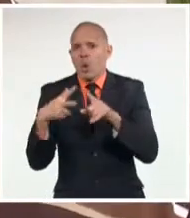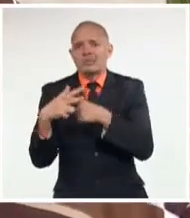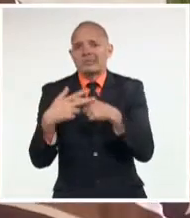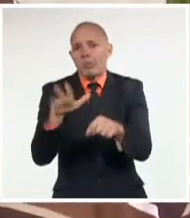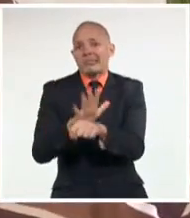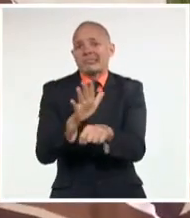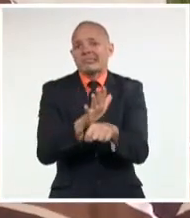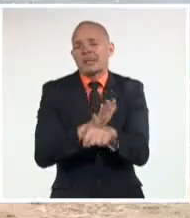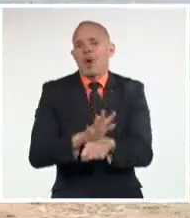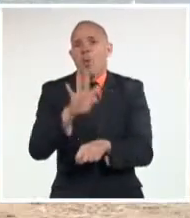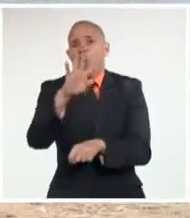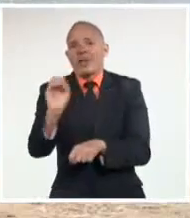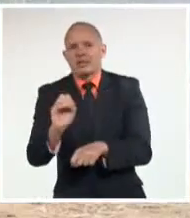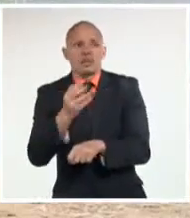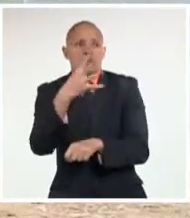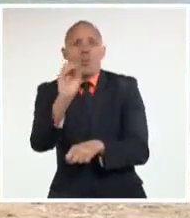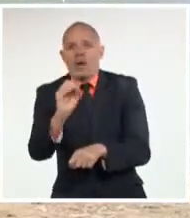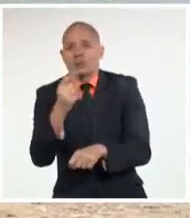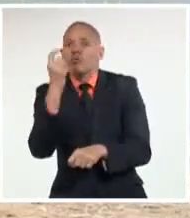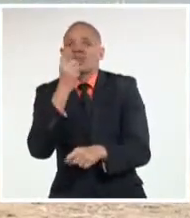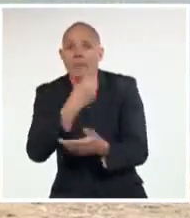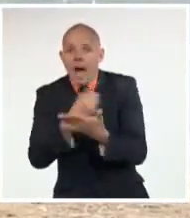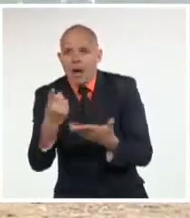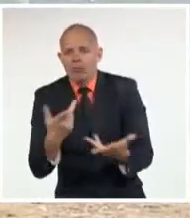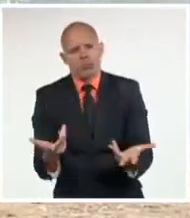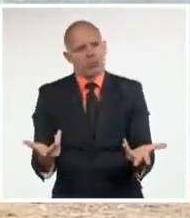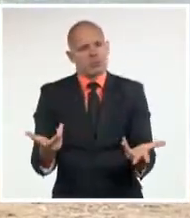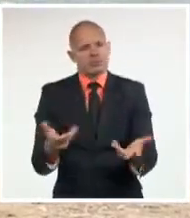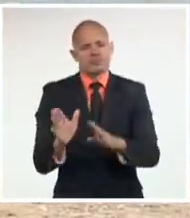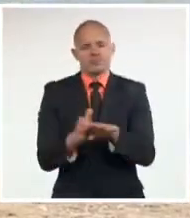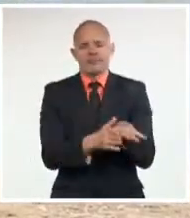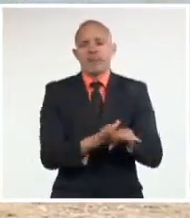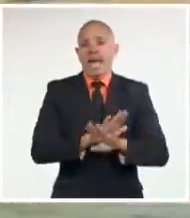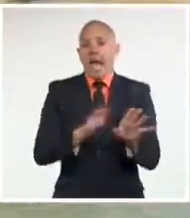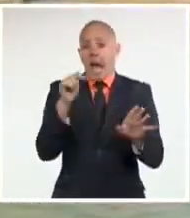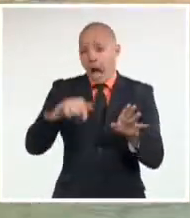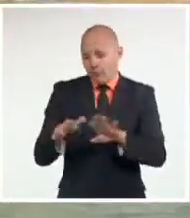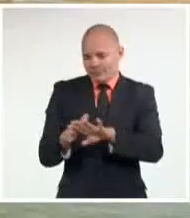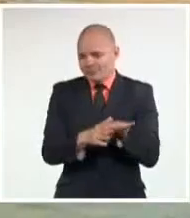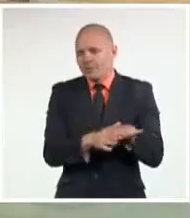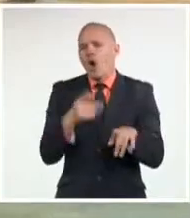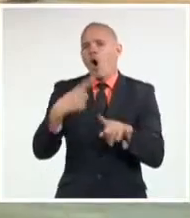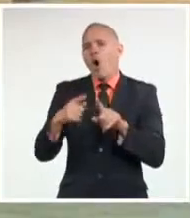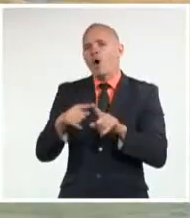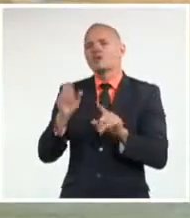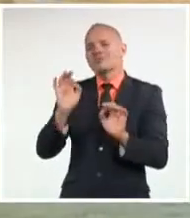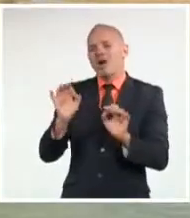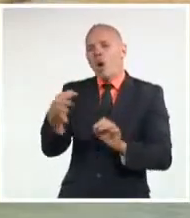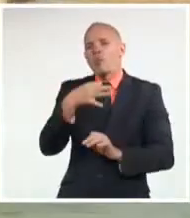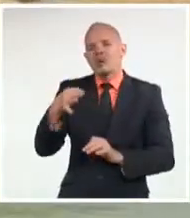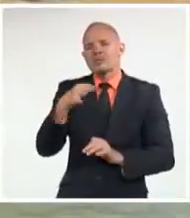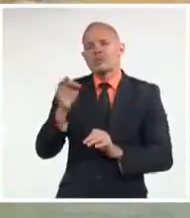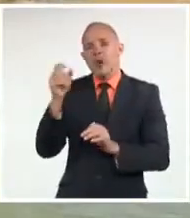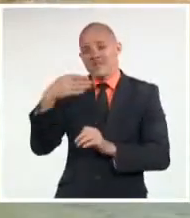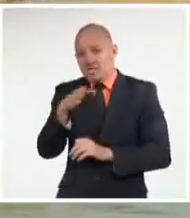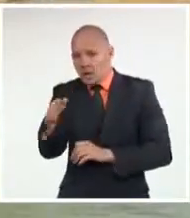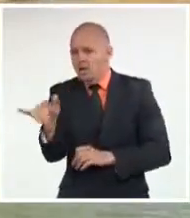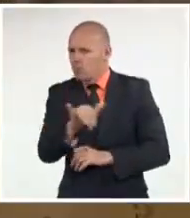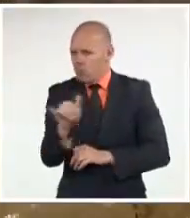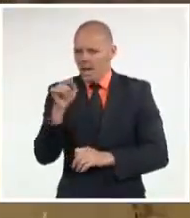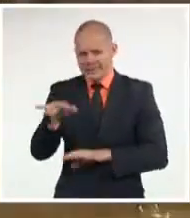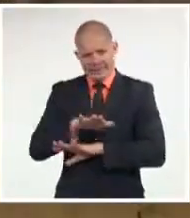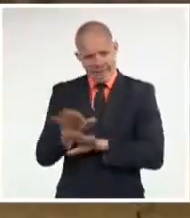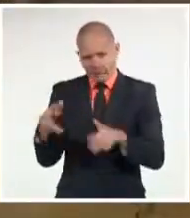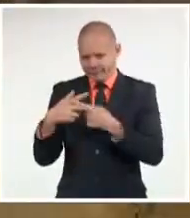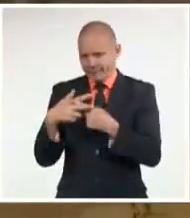en este tramo que estamos rehabilitando. Junto a ese territorio, Viñales presenta igual complejidad, sin embargo allí ya se logró restablecer el servicio con